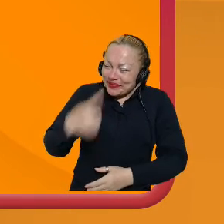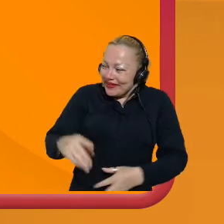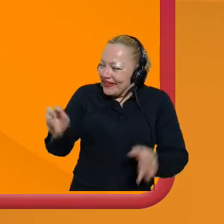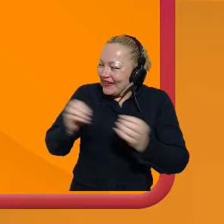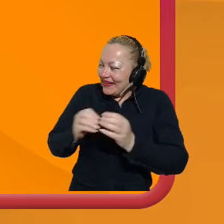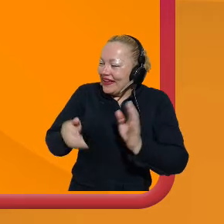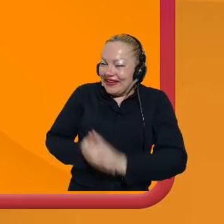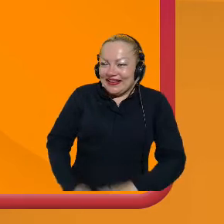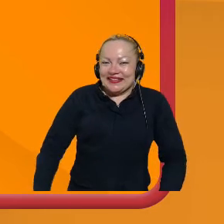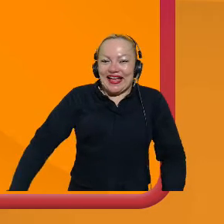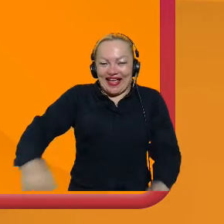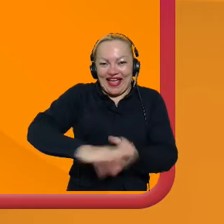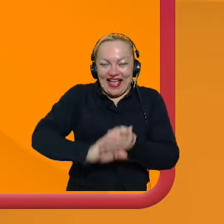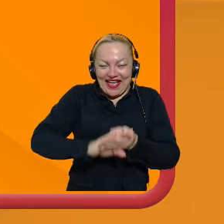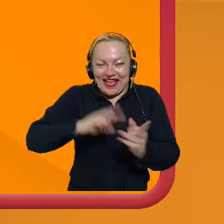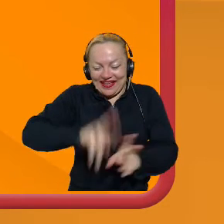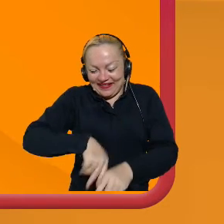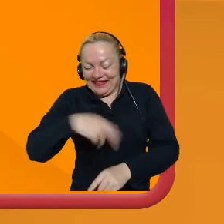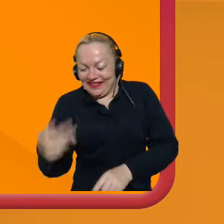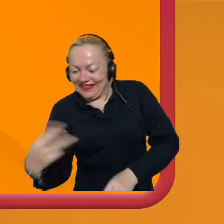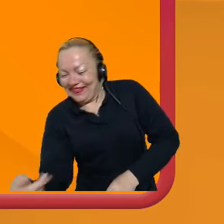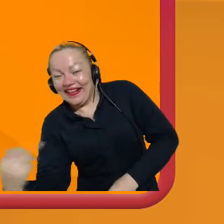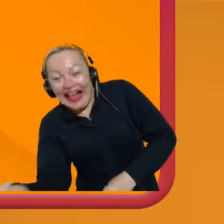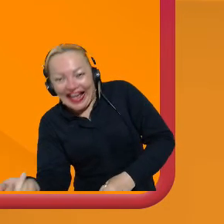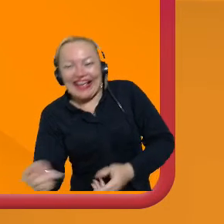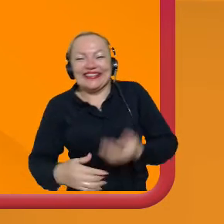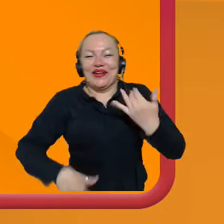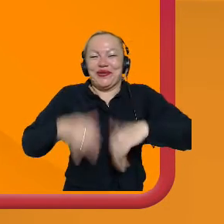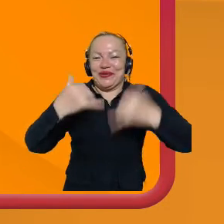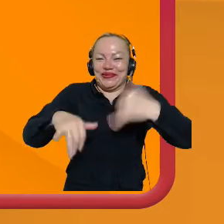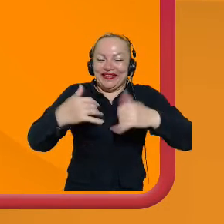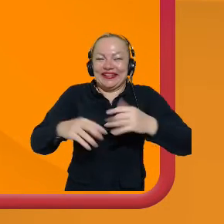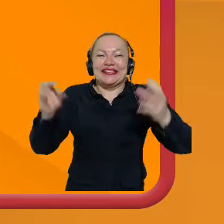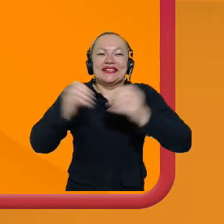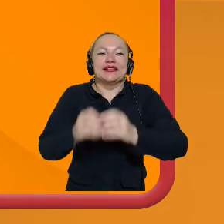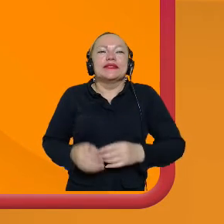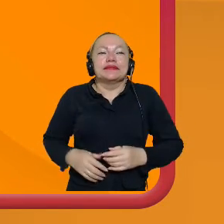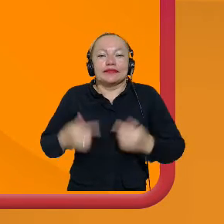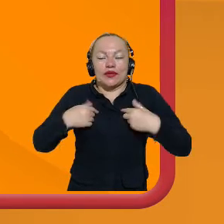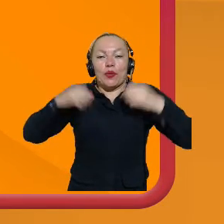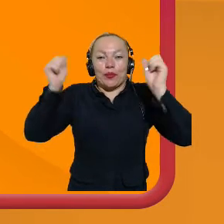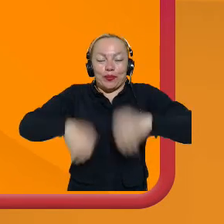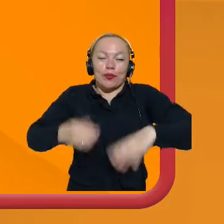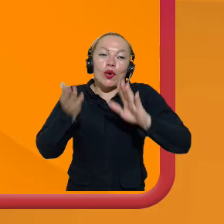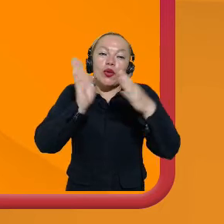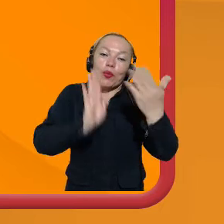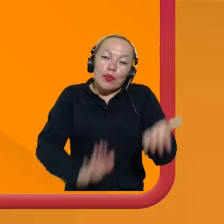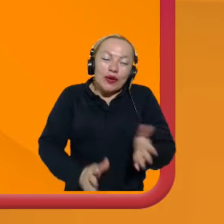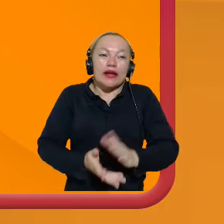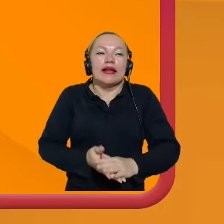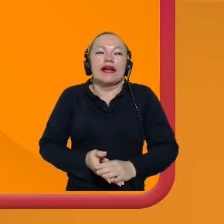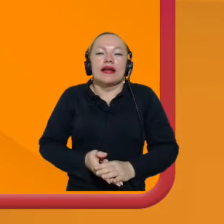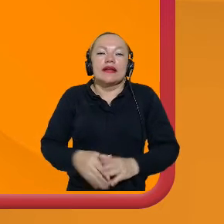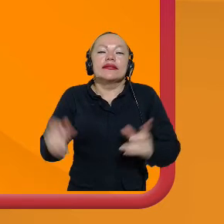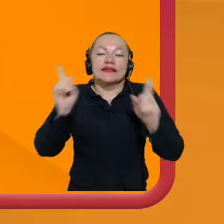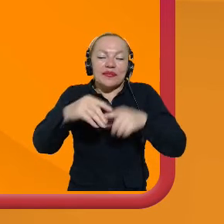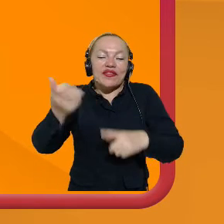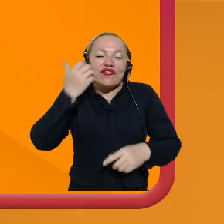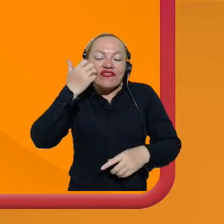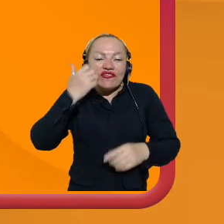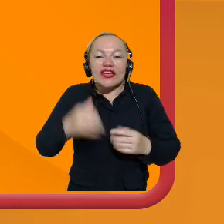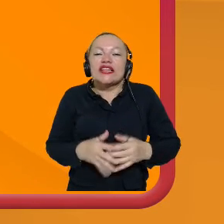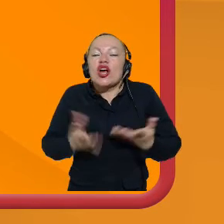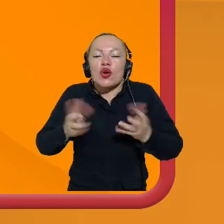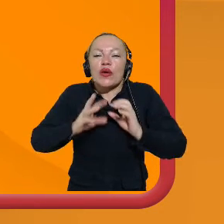que diera la mano, se tirara al suelo, diera vuelta. No, nunca. Bueno, otra, puedo morir. Sí. Puedo infectarme. Sí.